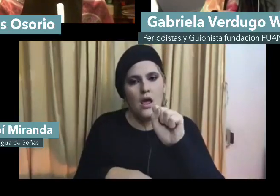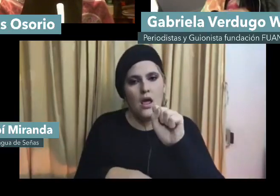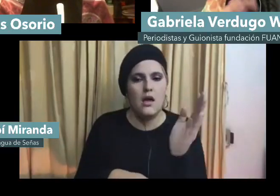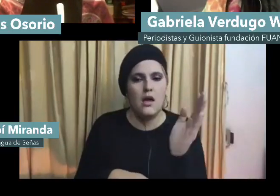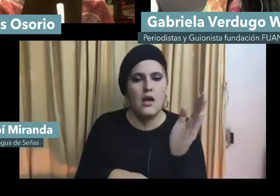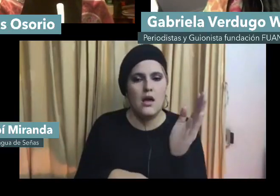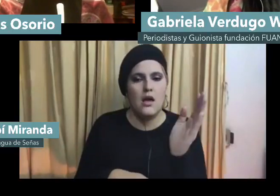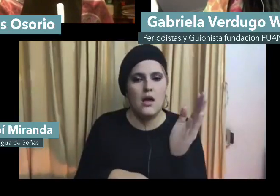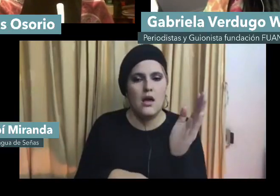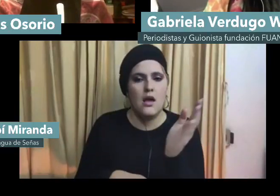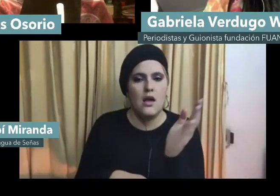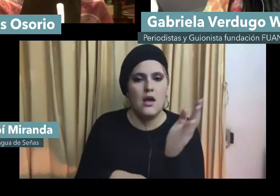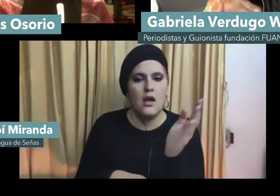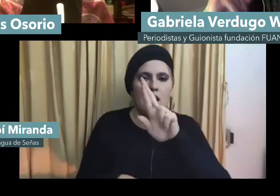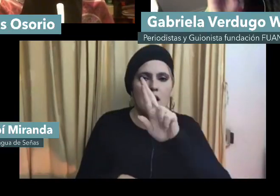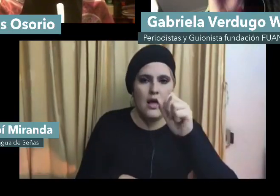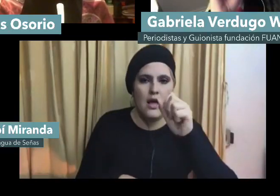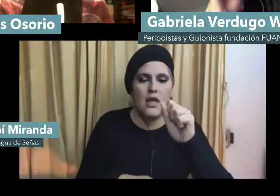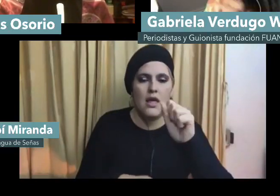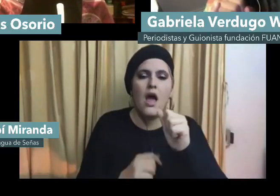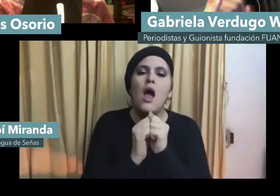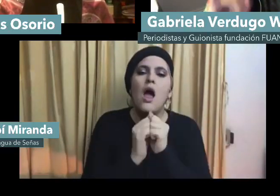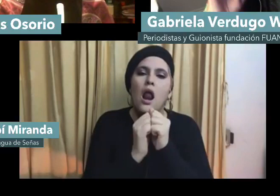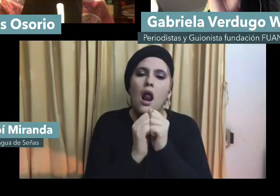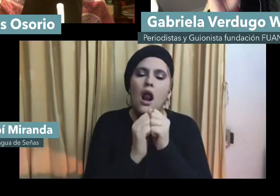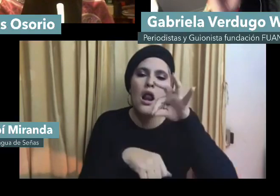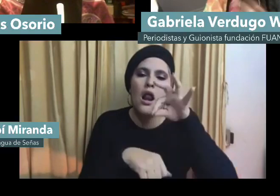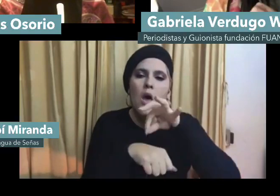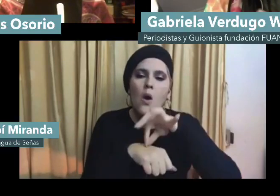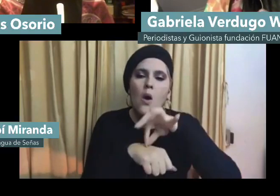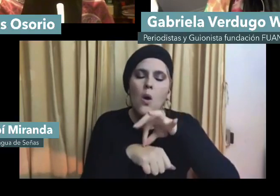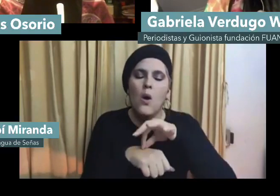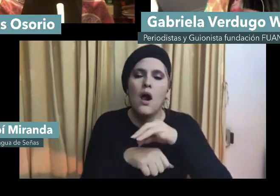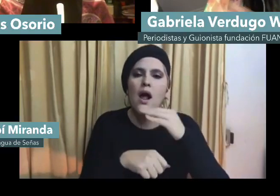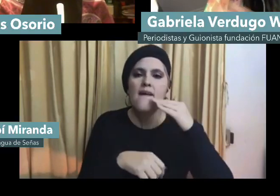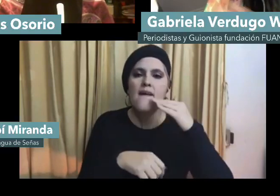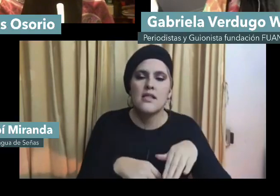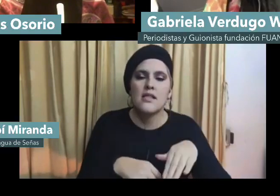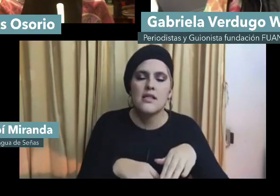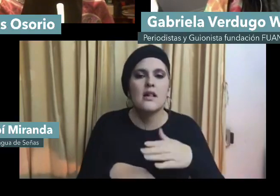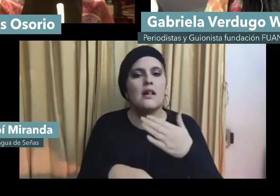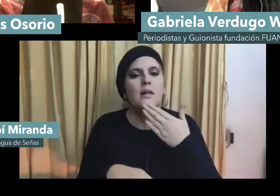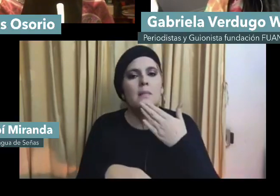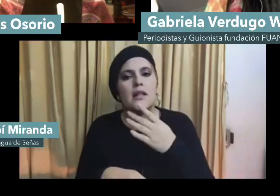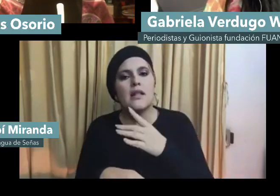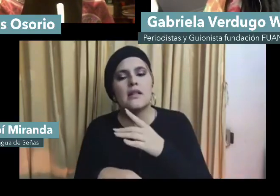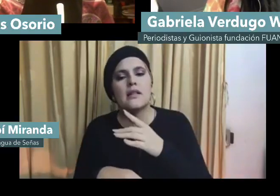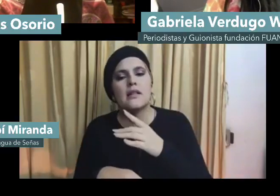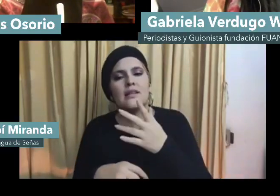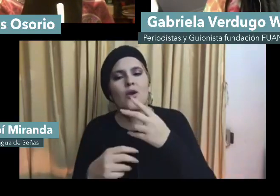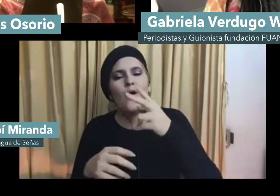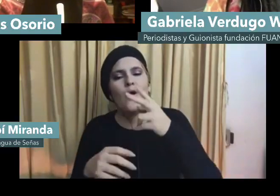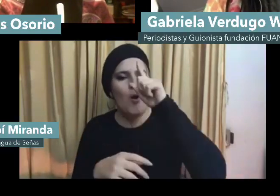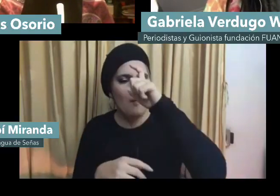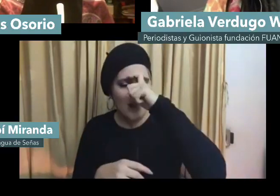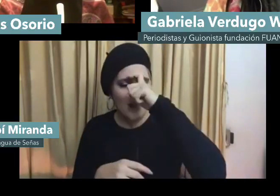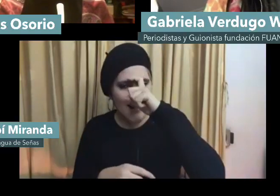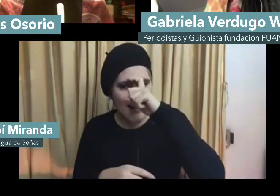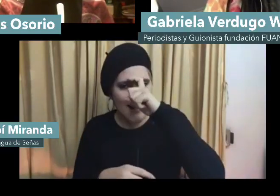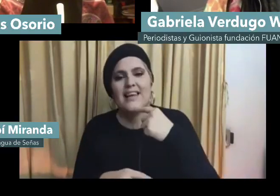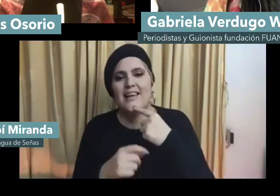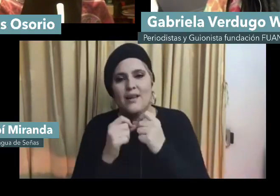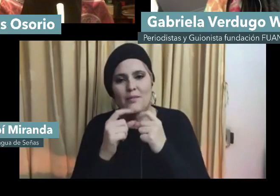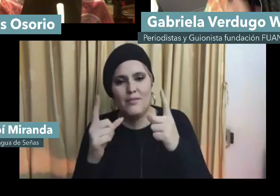Valparaíso y encargada del programa TEA del Hospital de Quilpué y el Hospital San Martín de Quillota, ambos en la región de Valparaíso, y participa a nivel regional de